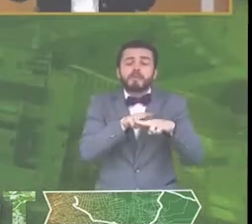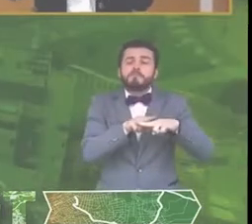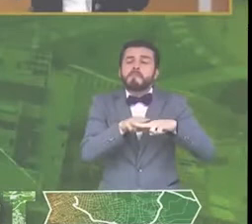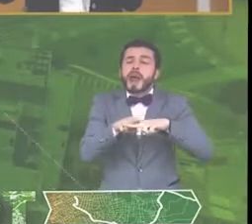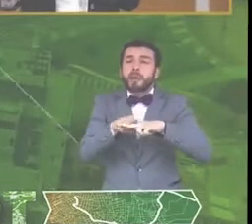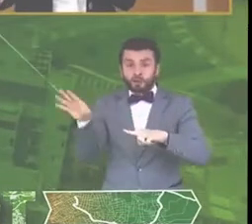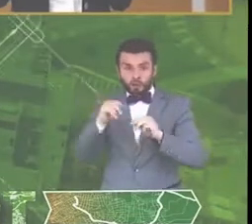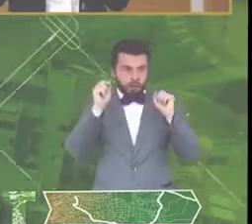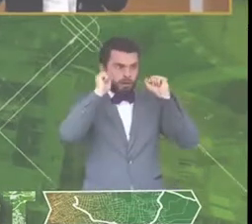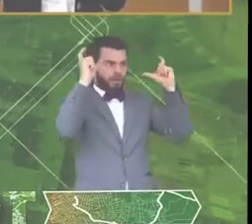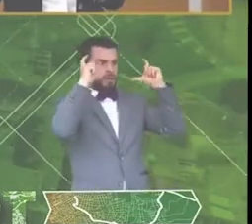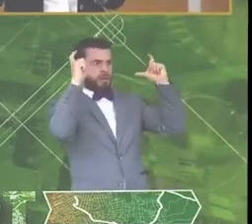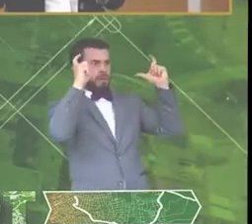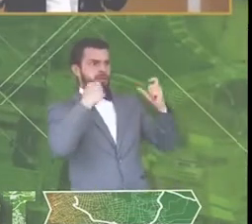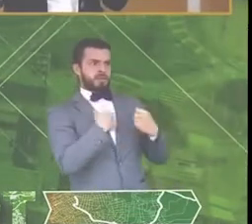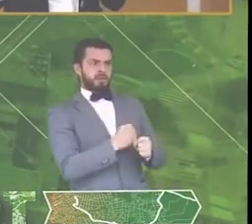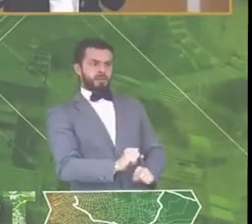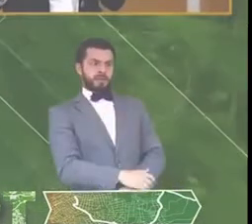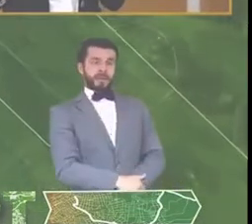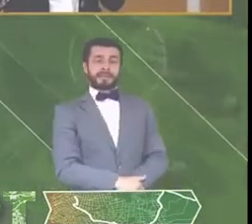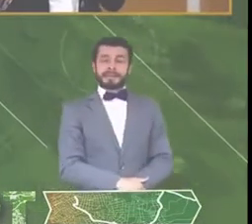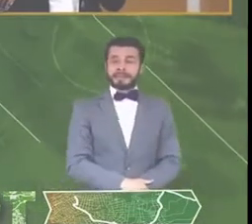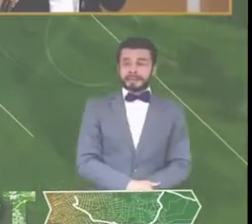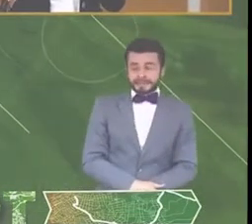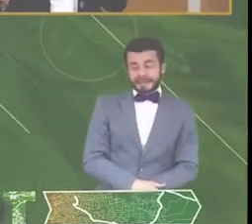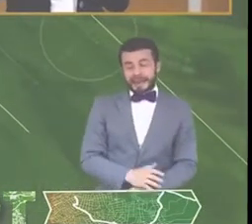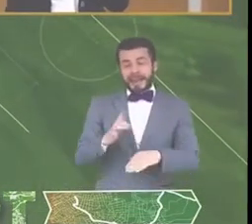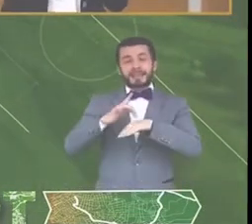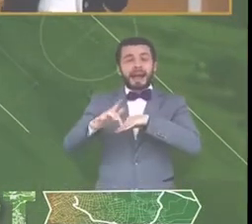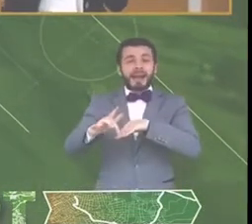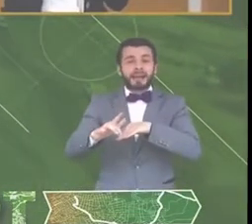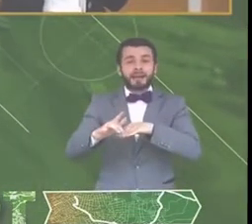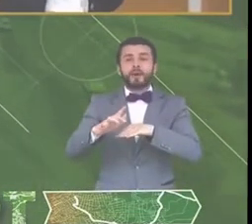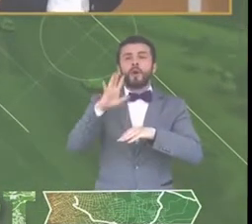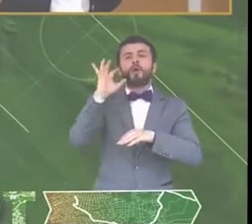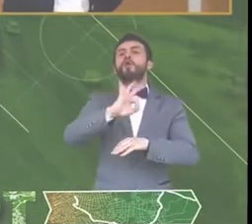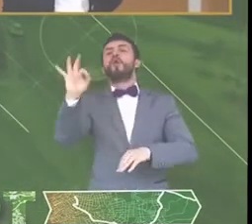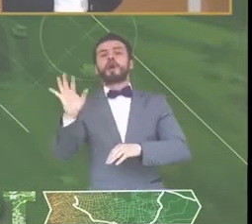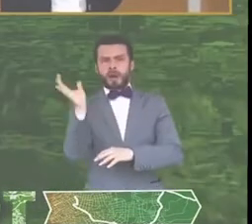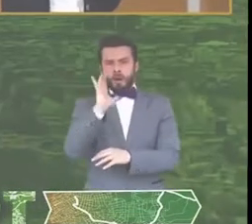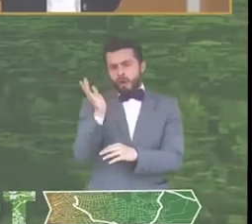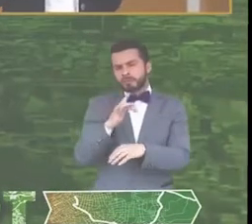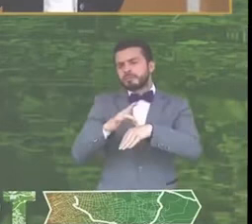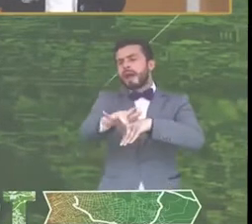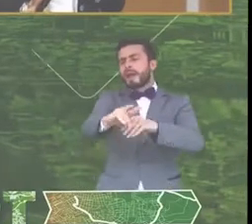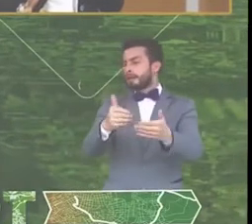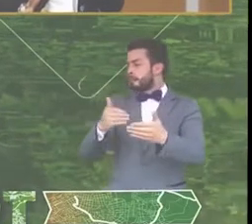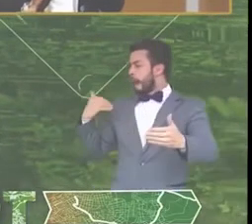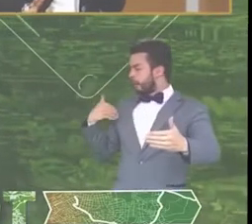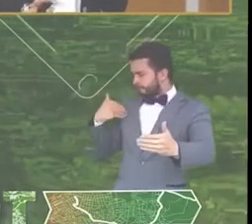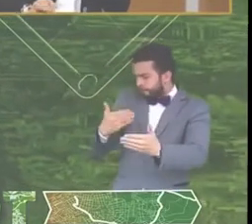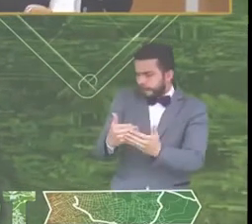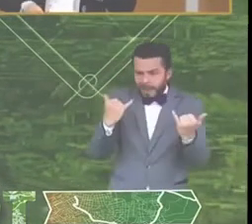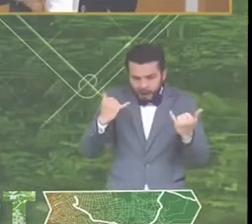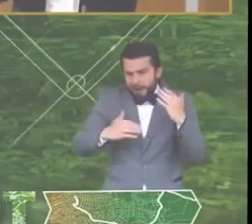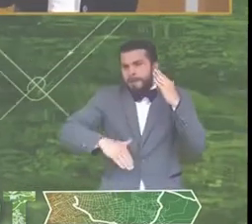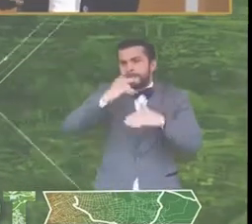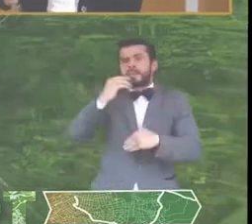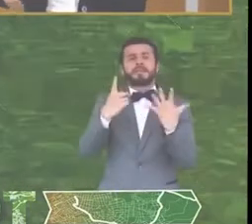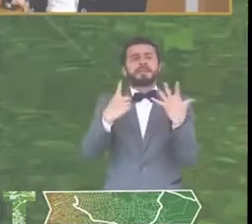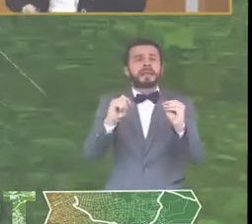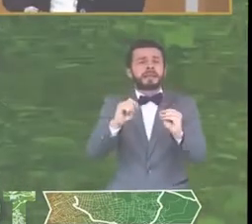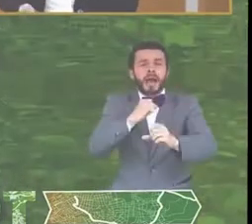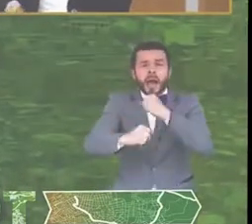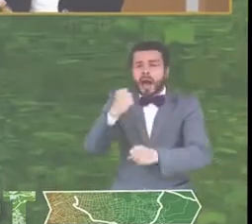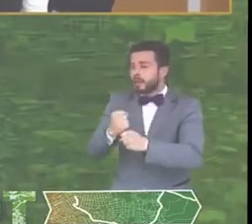mal planeada que lleva 100 años de errores pues y que ahora se va a cambiar eso ahora si se